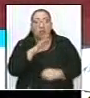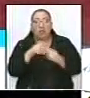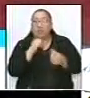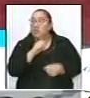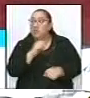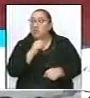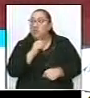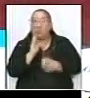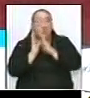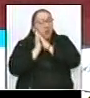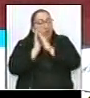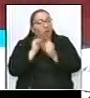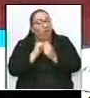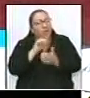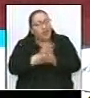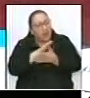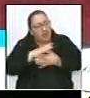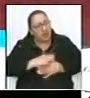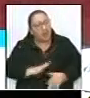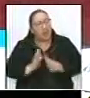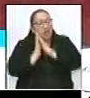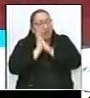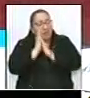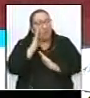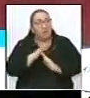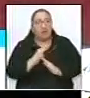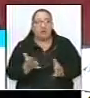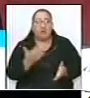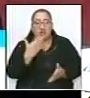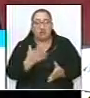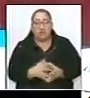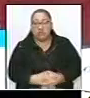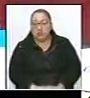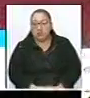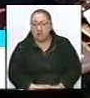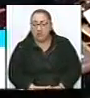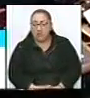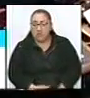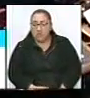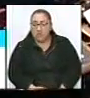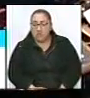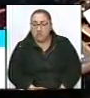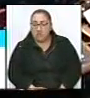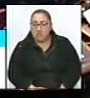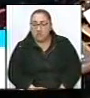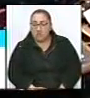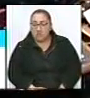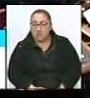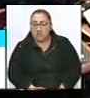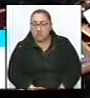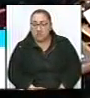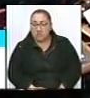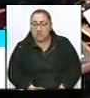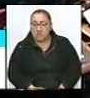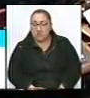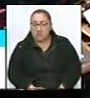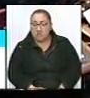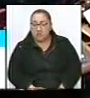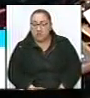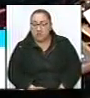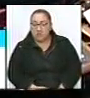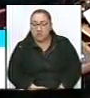pensando en el país, para poder poner la cabeza en la almohada y dormir en paz. Gracias. Congresista Acuña. Muchas gracias. Y es por